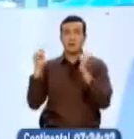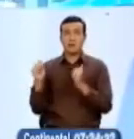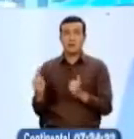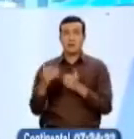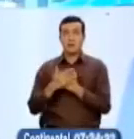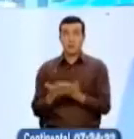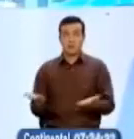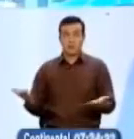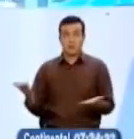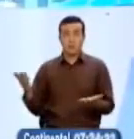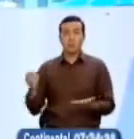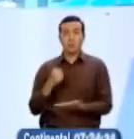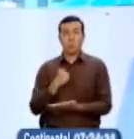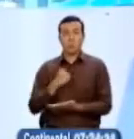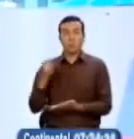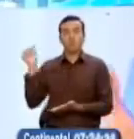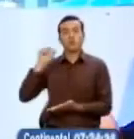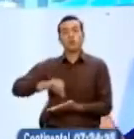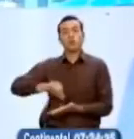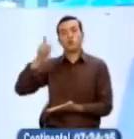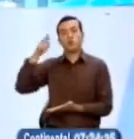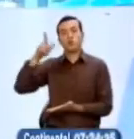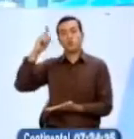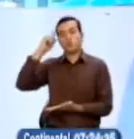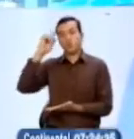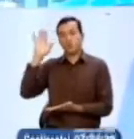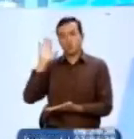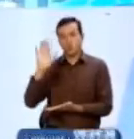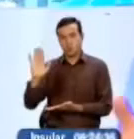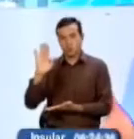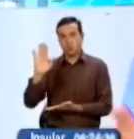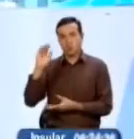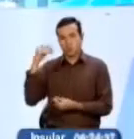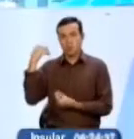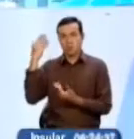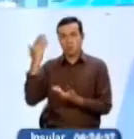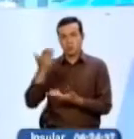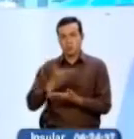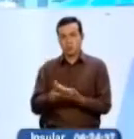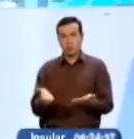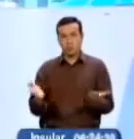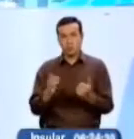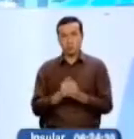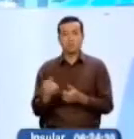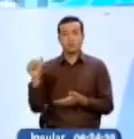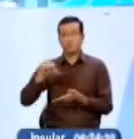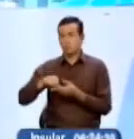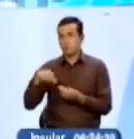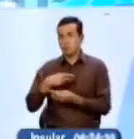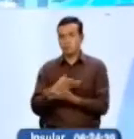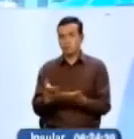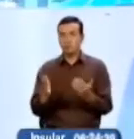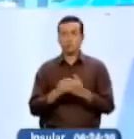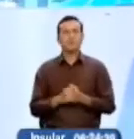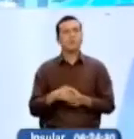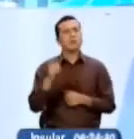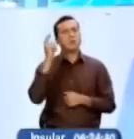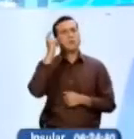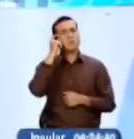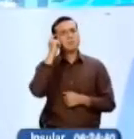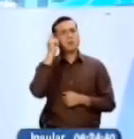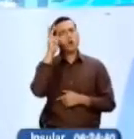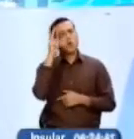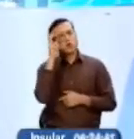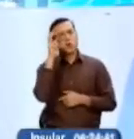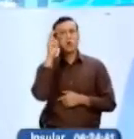activo de la ciudad de loja que el gobierno nacional le entrega a esa ciudad yo creo que el